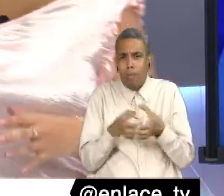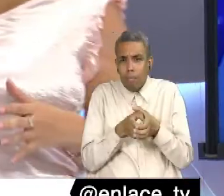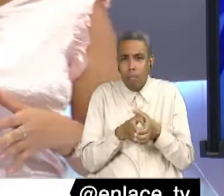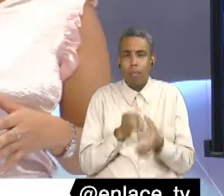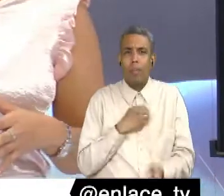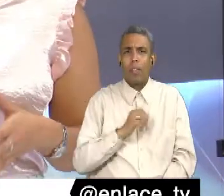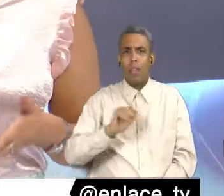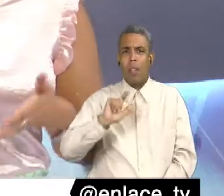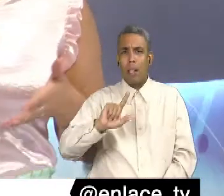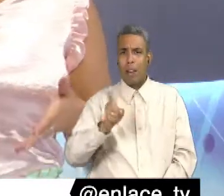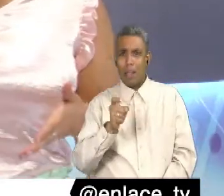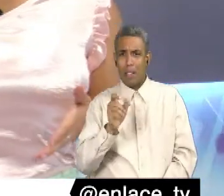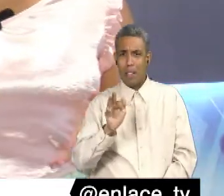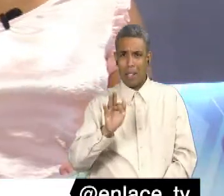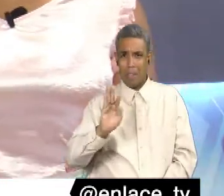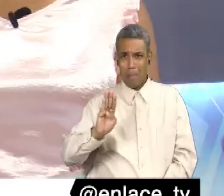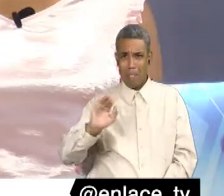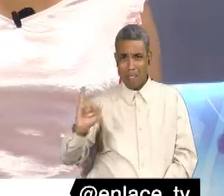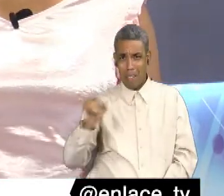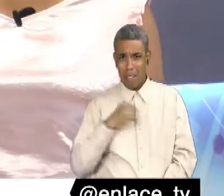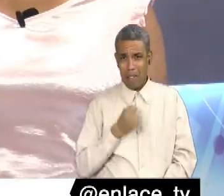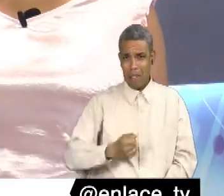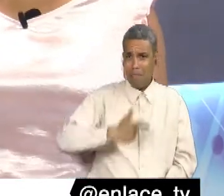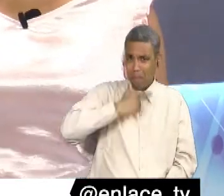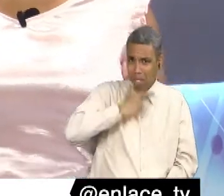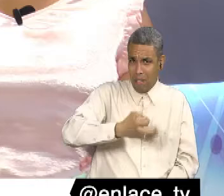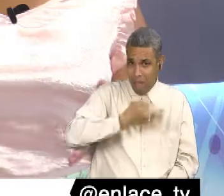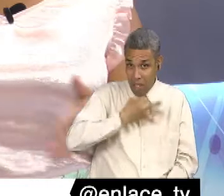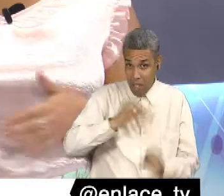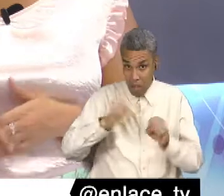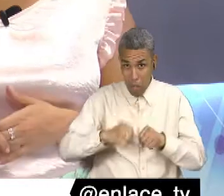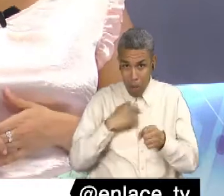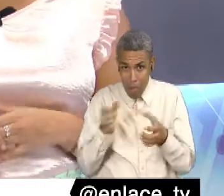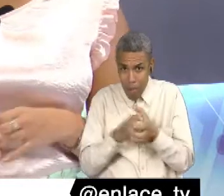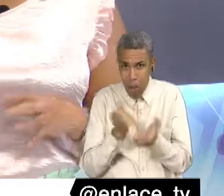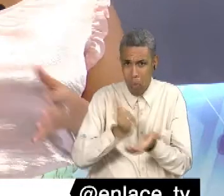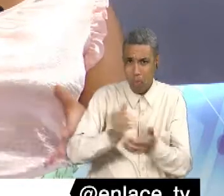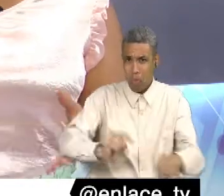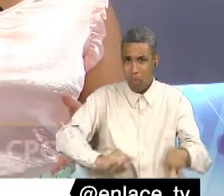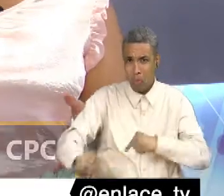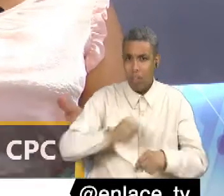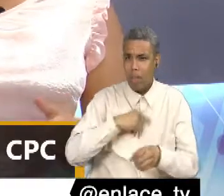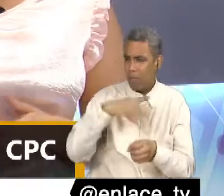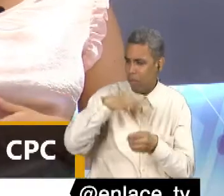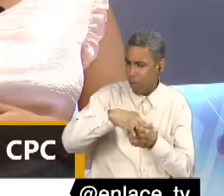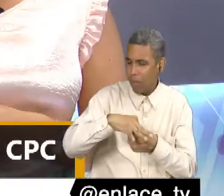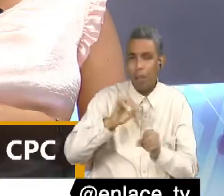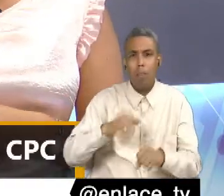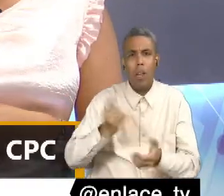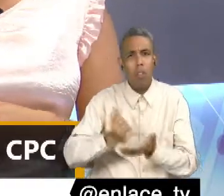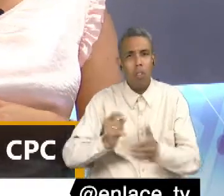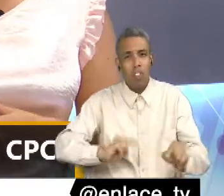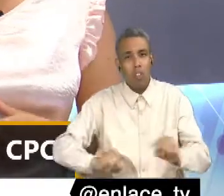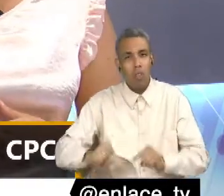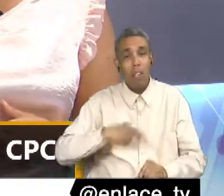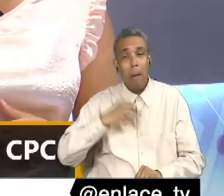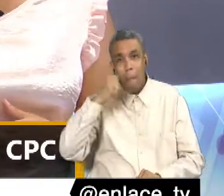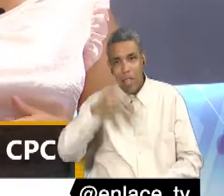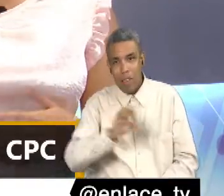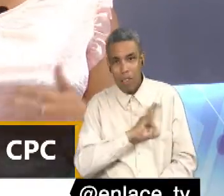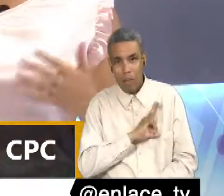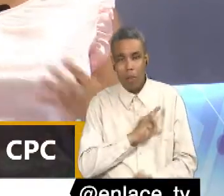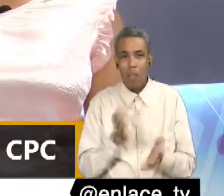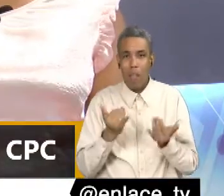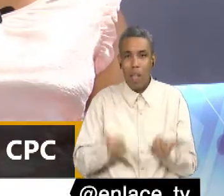una actividad que está liderada en Barranca Bermeja por la Secretaría de Desarrollo Económico y Social. En este momento se encuentra con nosotros en el set de Enlace